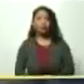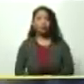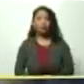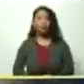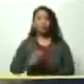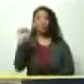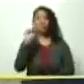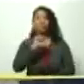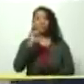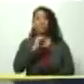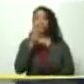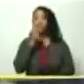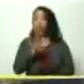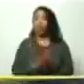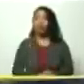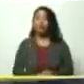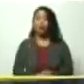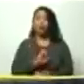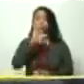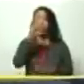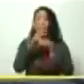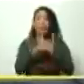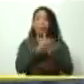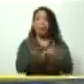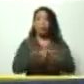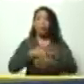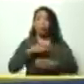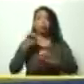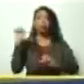correcto bueno los 3 mil millones precisamente